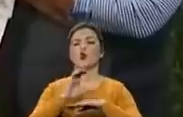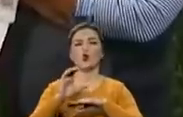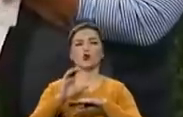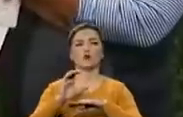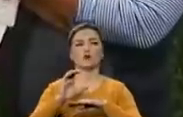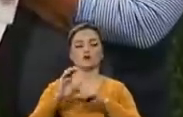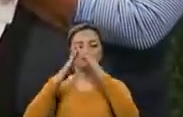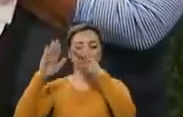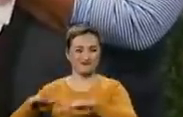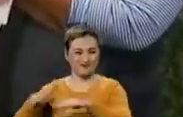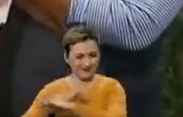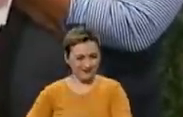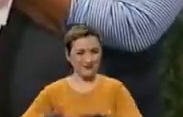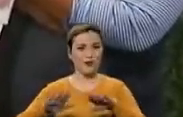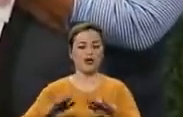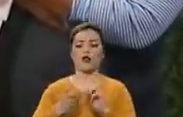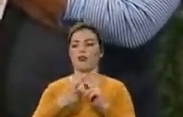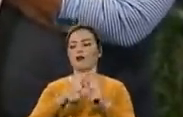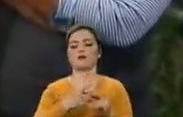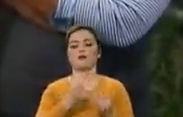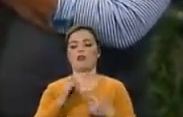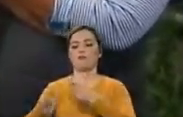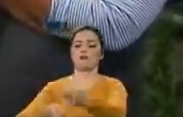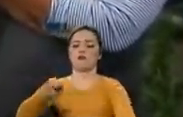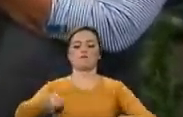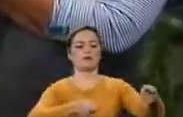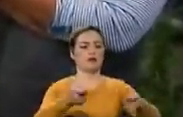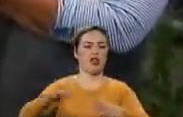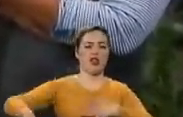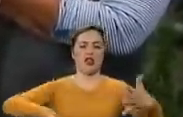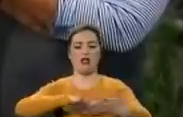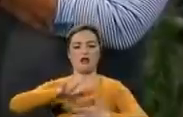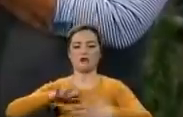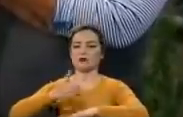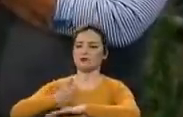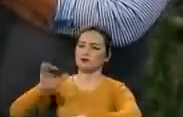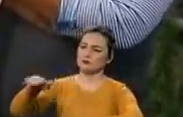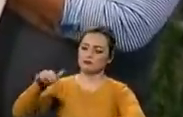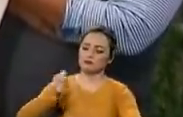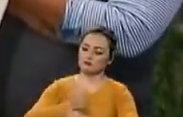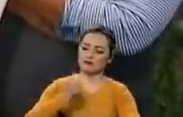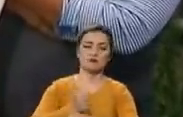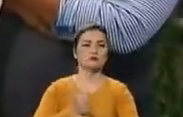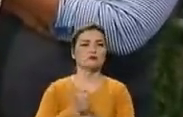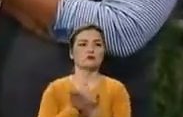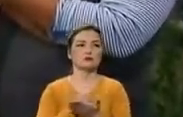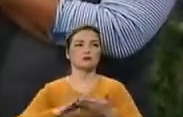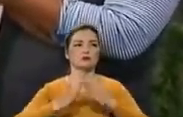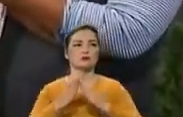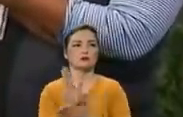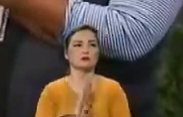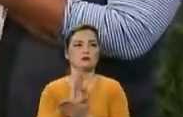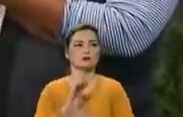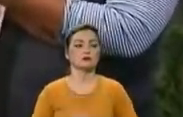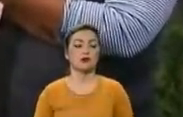el confinamiento. Hacen un llamado a las autoridades. Ellos están dispuestos a trabajar con ellas por el bien de este barrio.